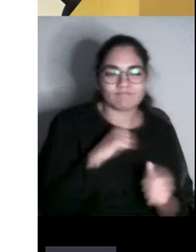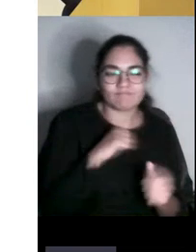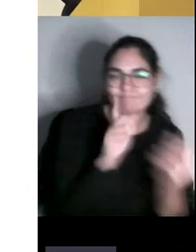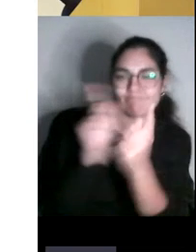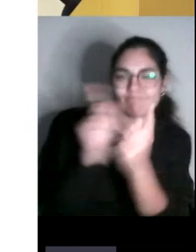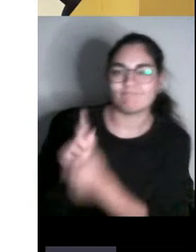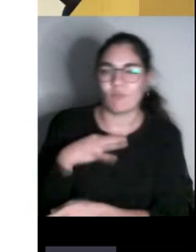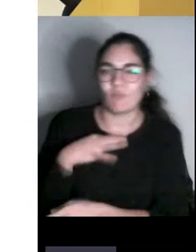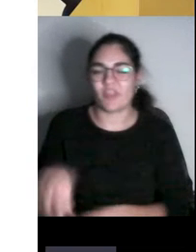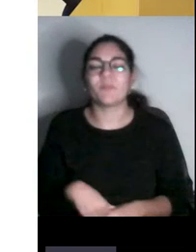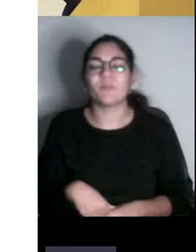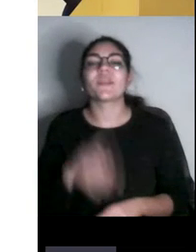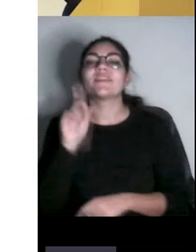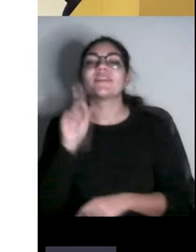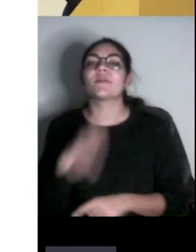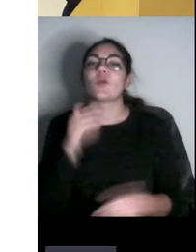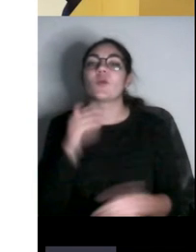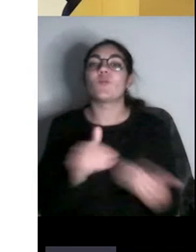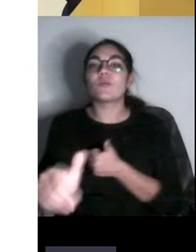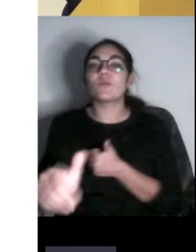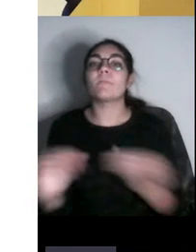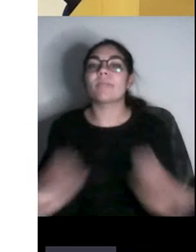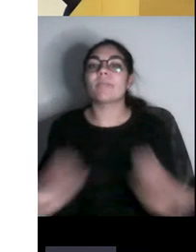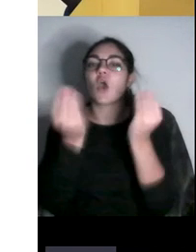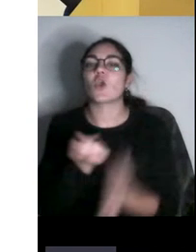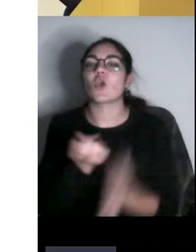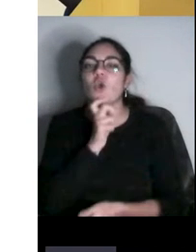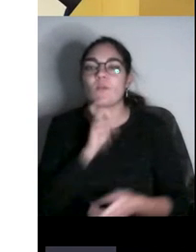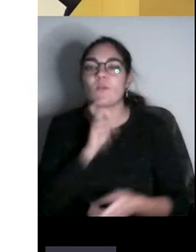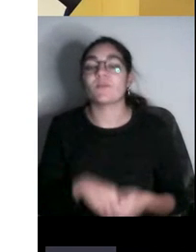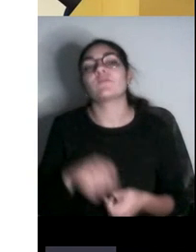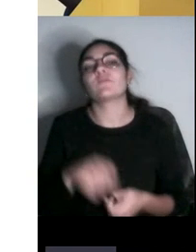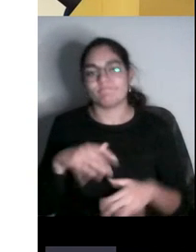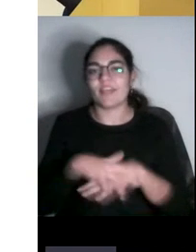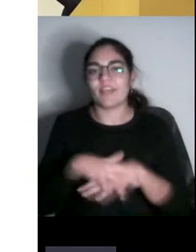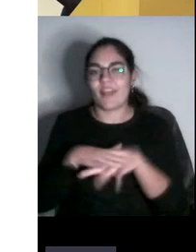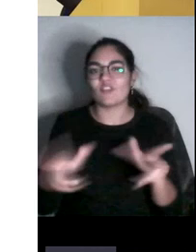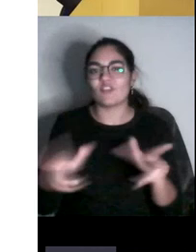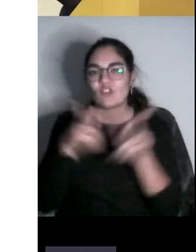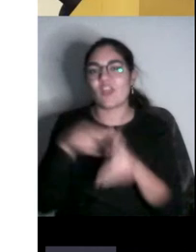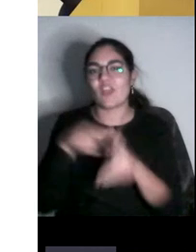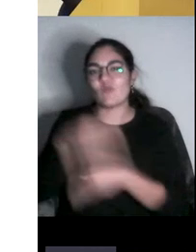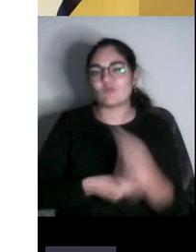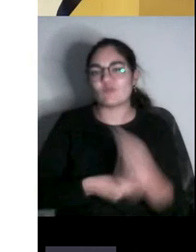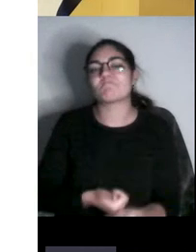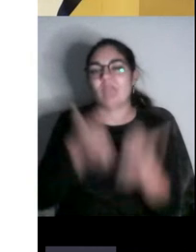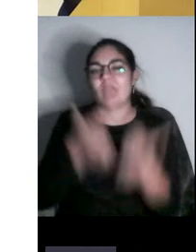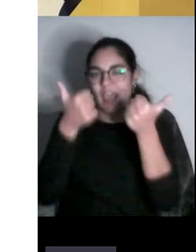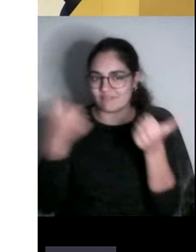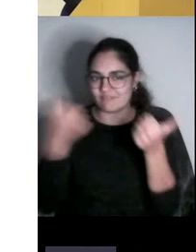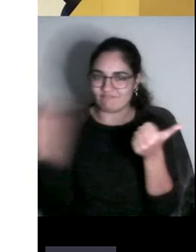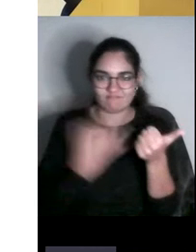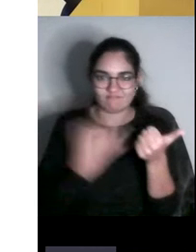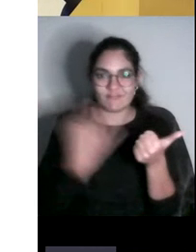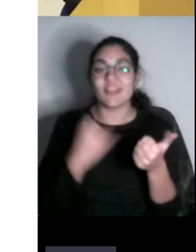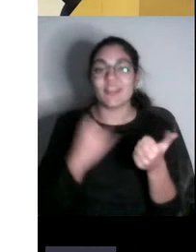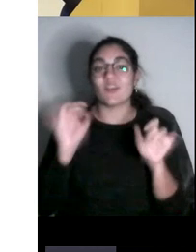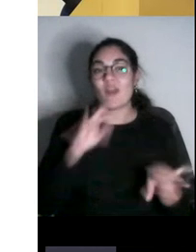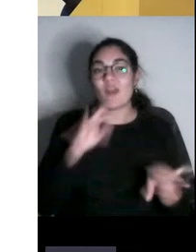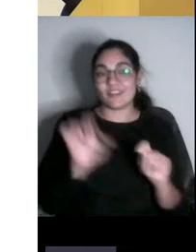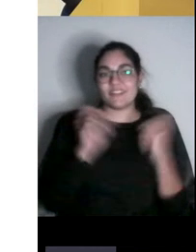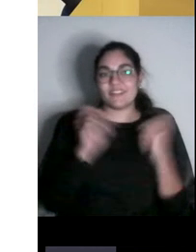naturalmente tiene el proyecto pues por un lado el uso de redes sociales inventamos el uso de tics y